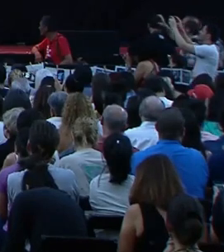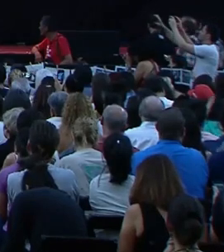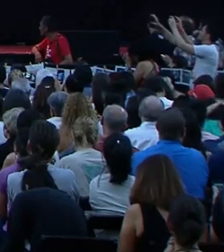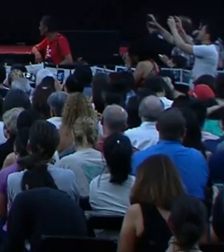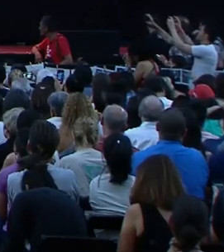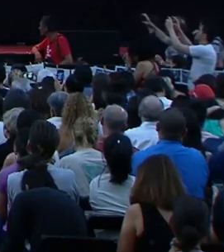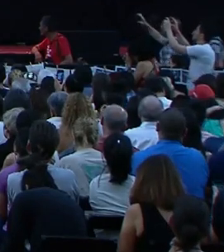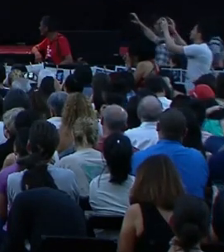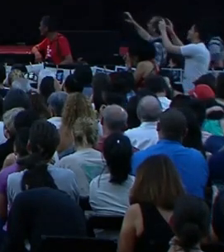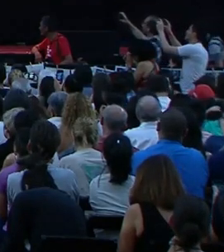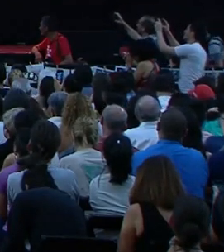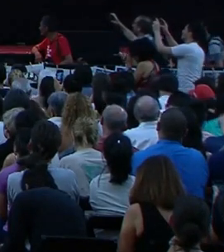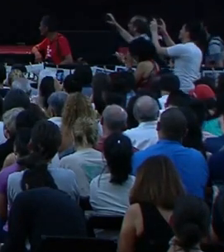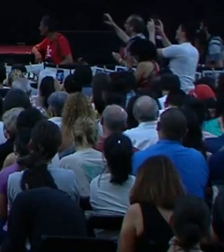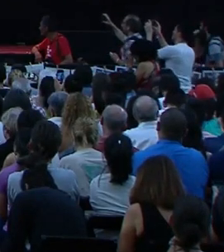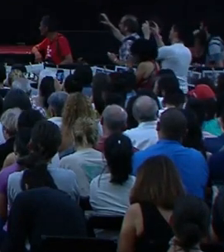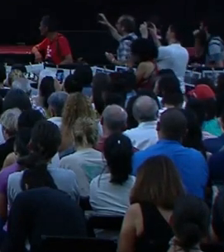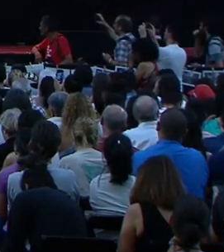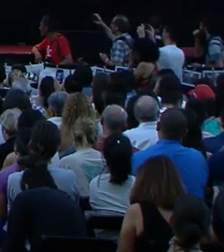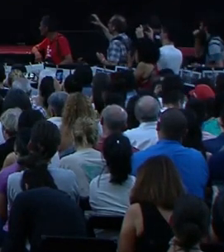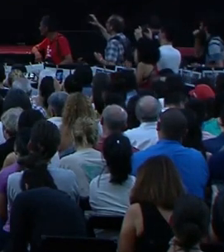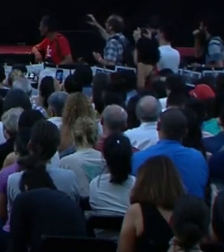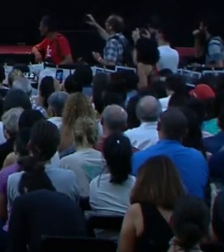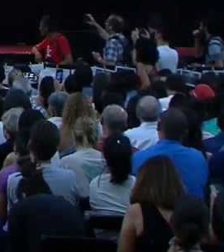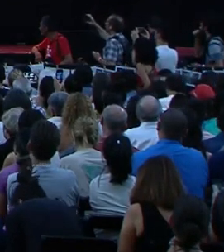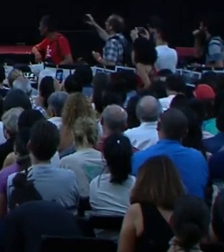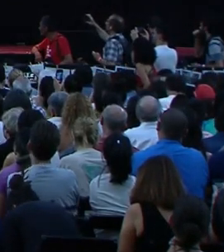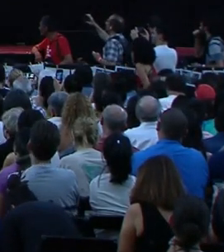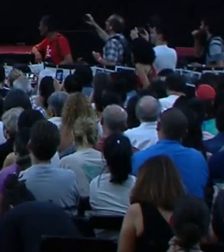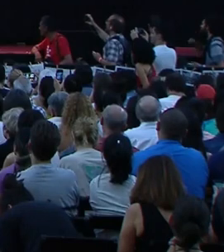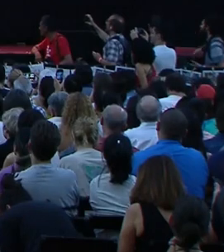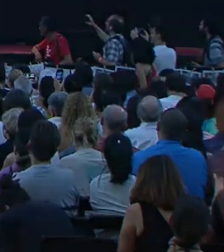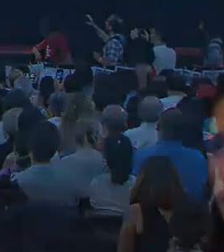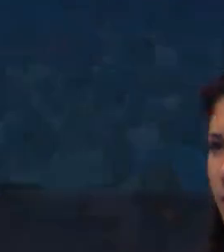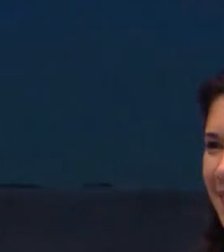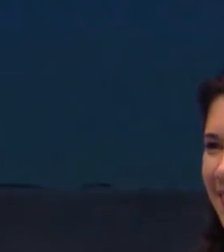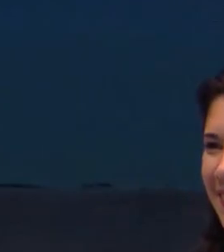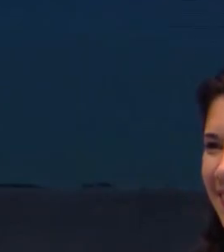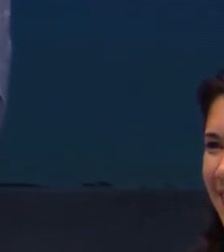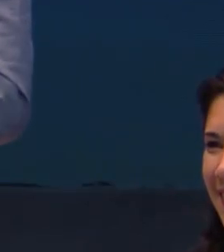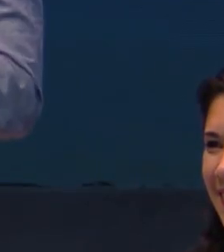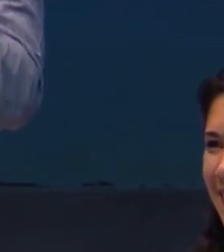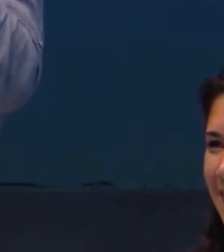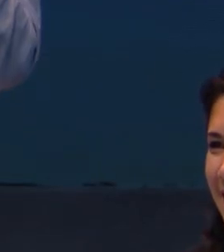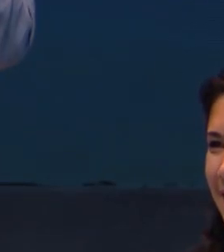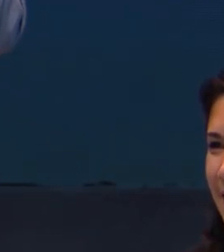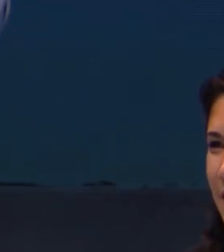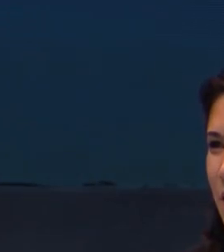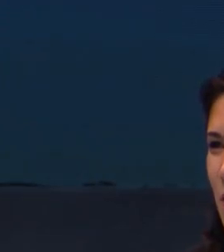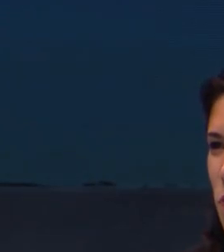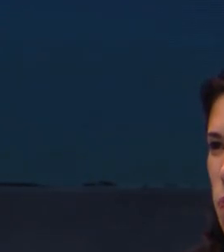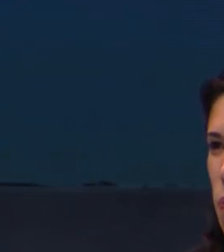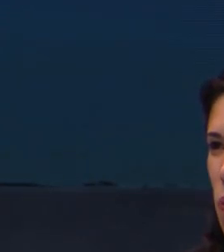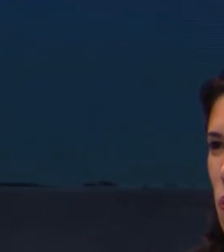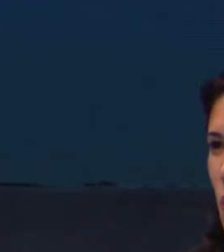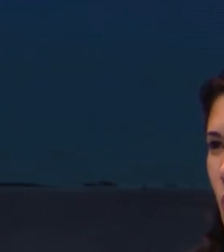anarquistas desconfiaban de las instituciones. Y tenían razón, porque muchas veces las instituciones pueden